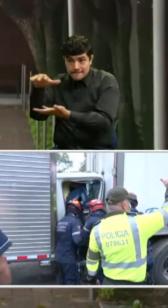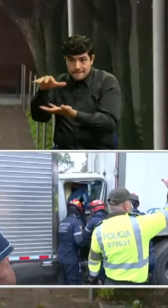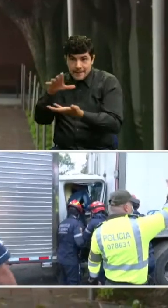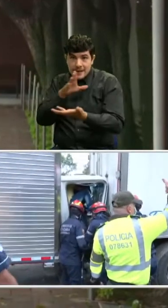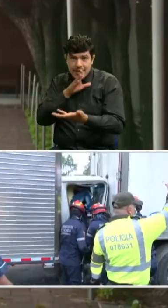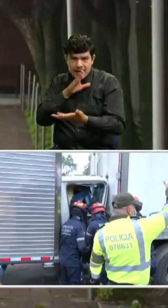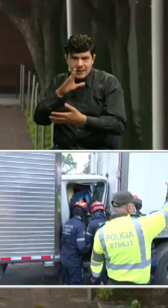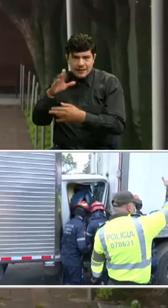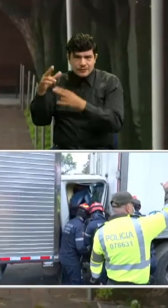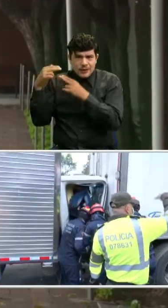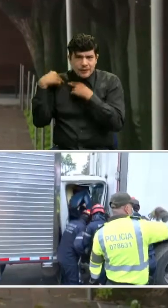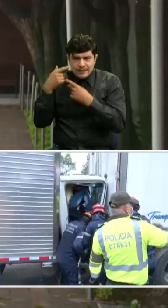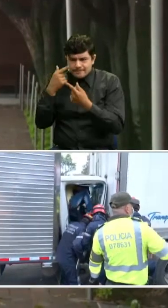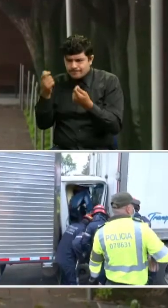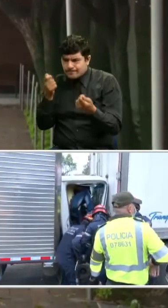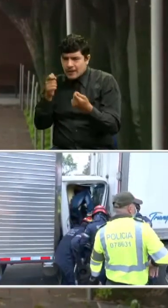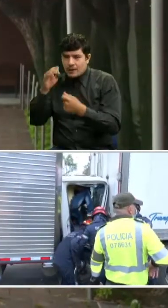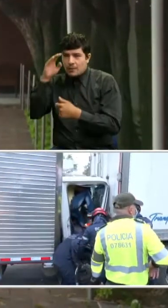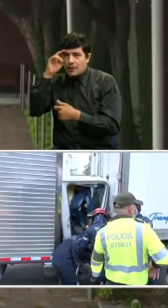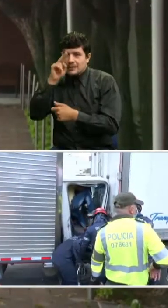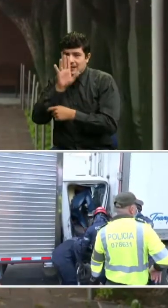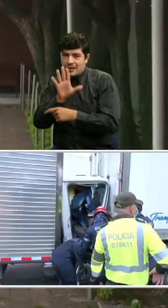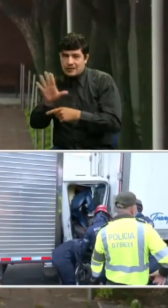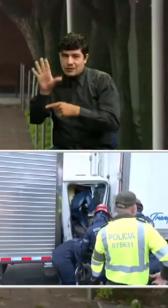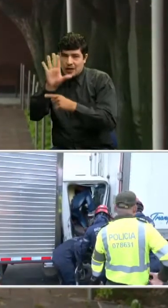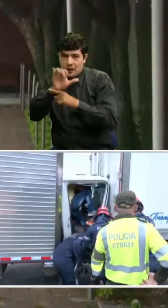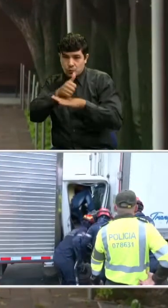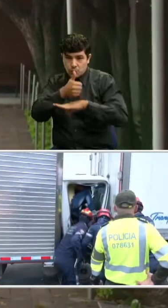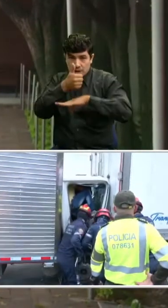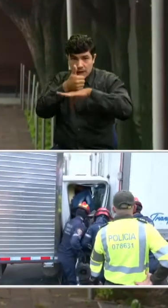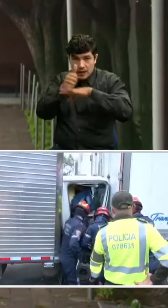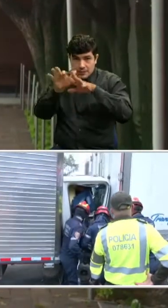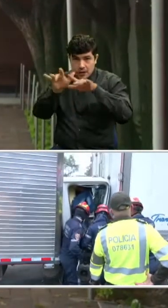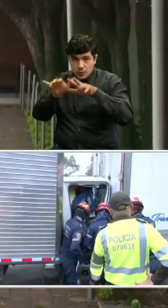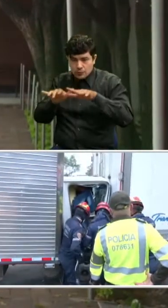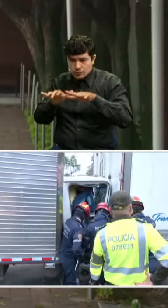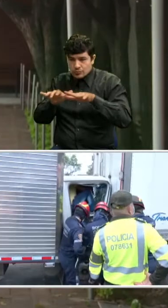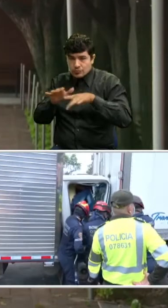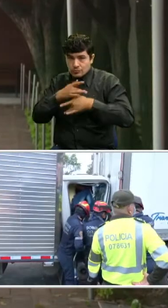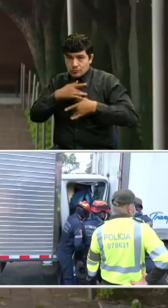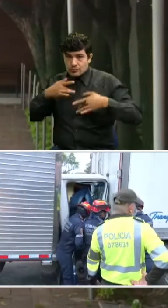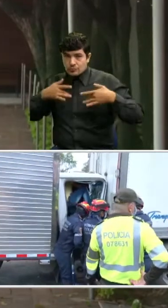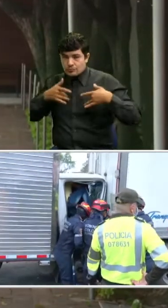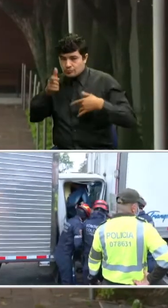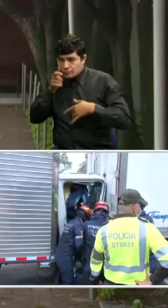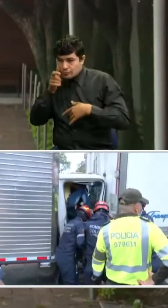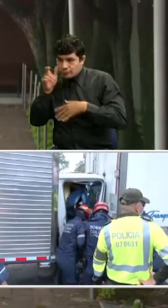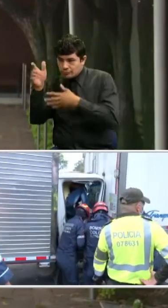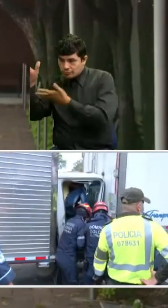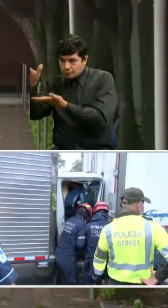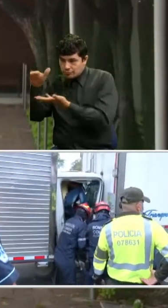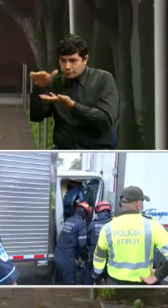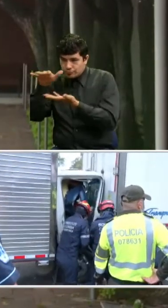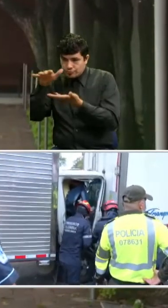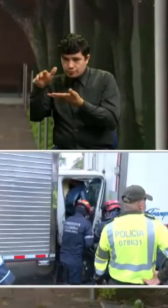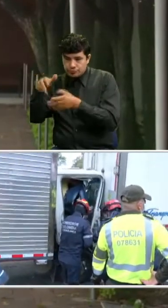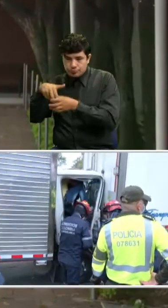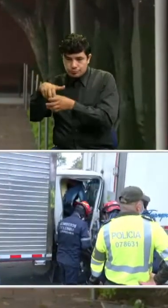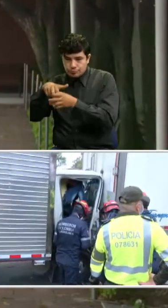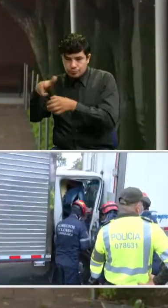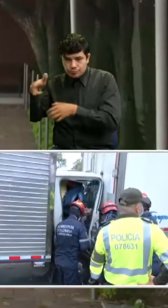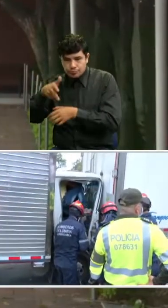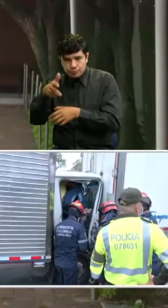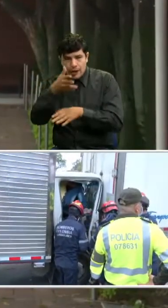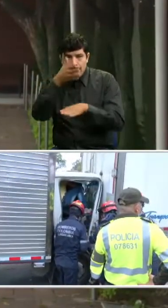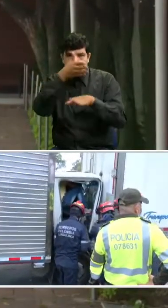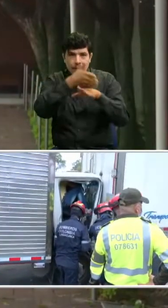nacional y por autoridades de salud de zárate trasladarán estos biológicos hasta el laboratorio de salud pública